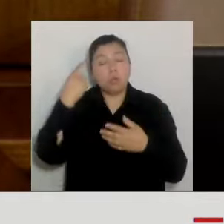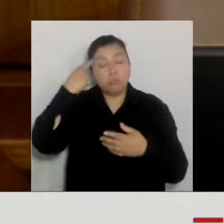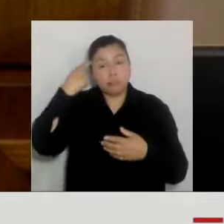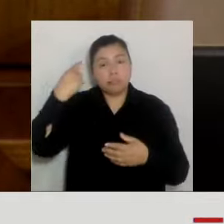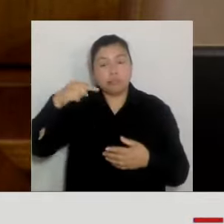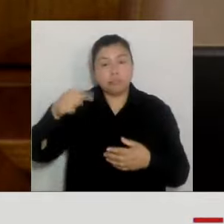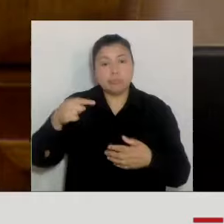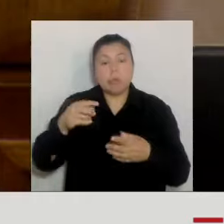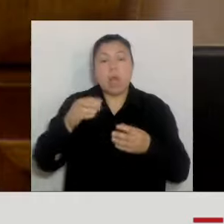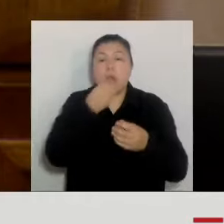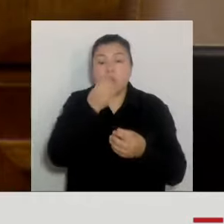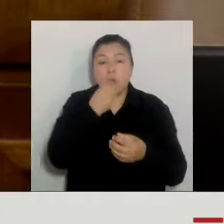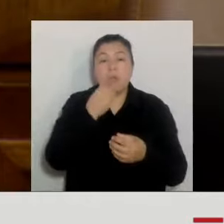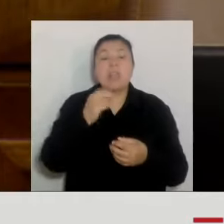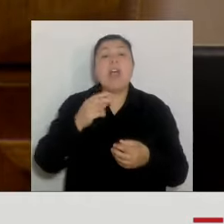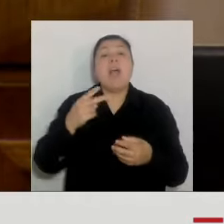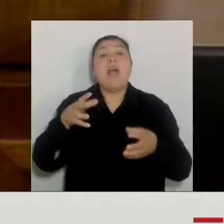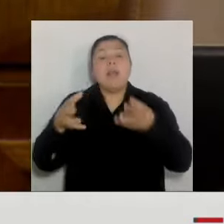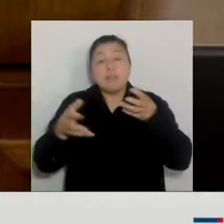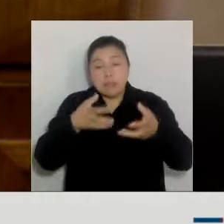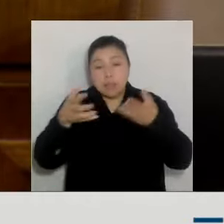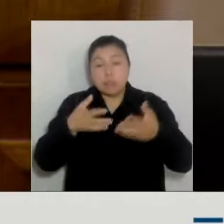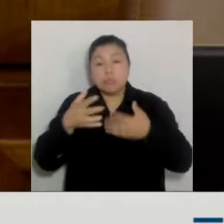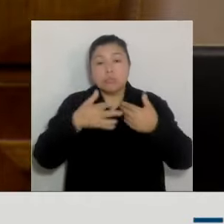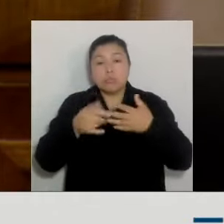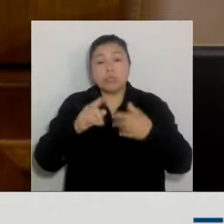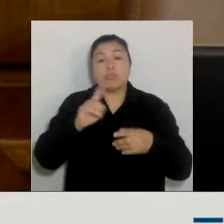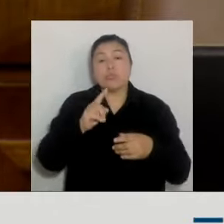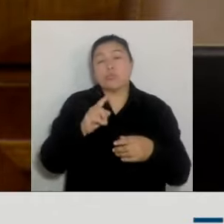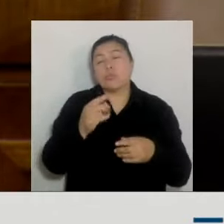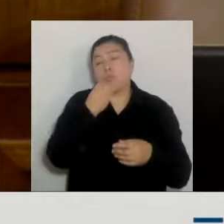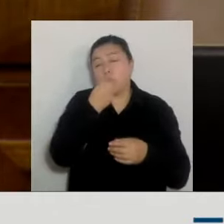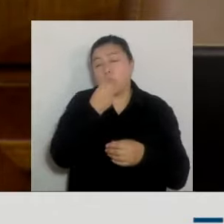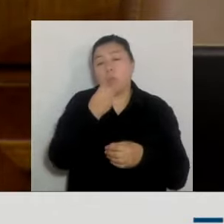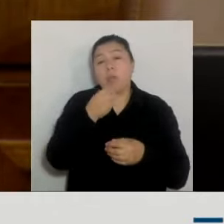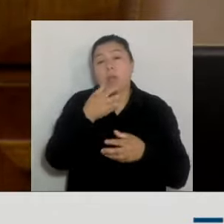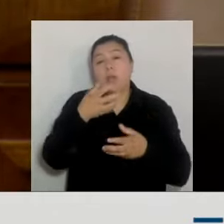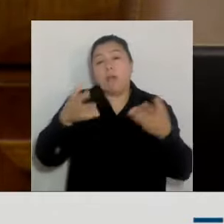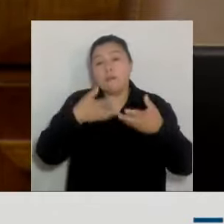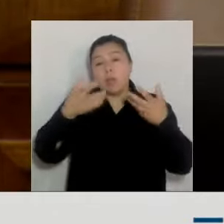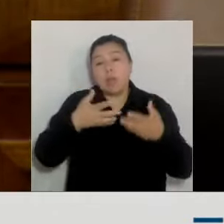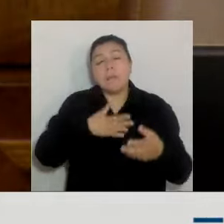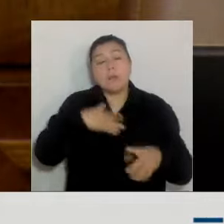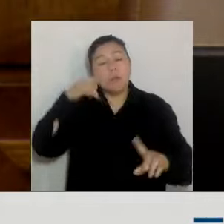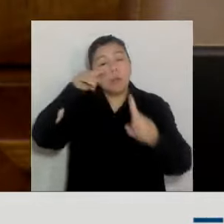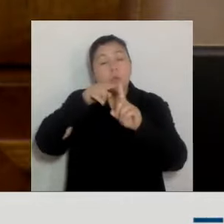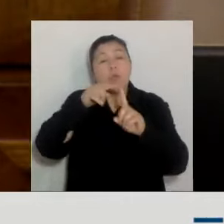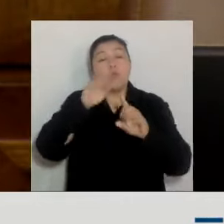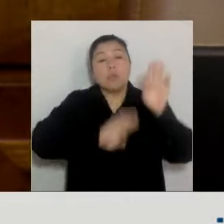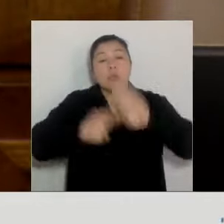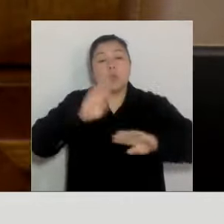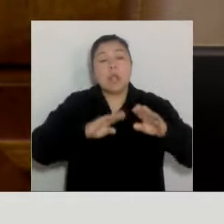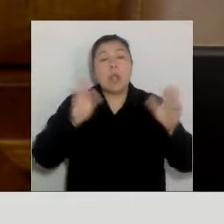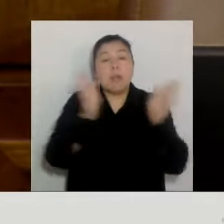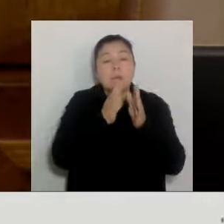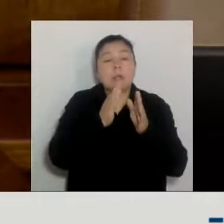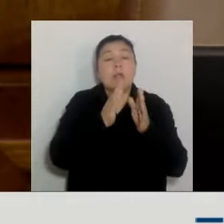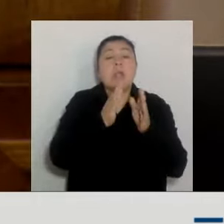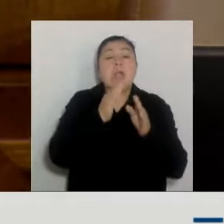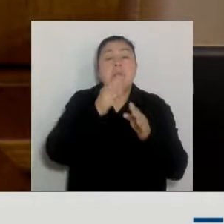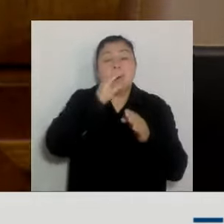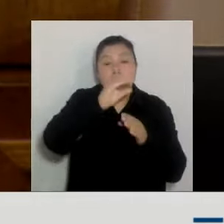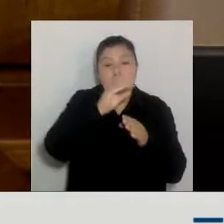vegetales reitero no soy consumidora de productos vegetarianos Eh mi objeto de protección máximo es la pequeña agricultura también son los ganaderos